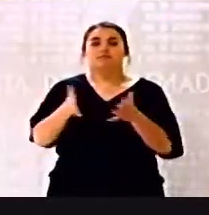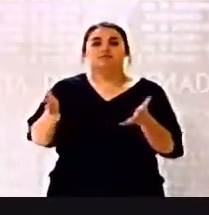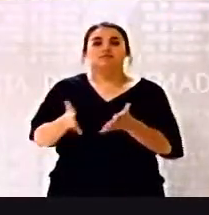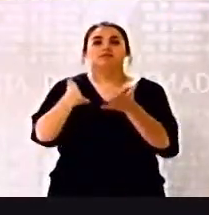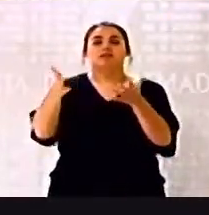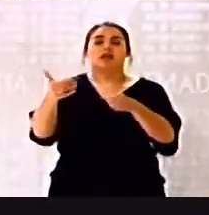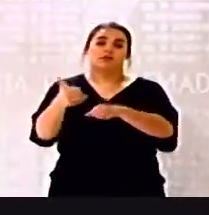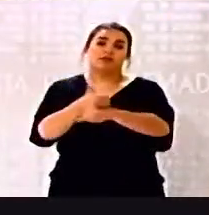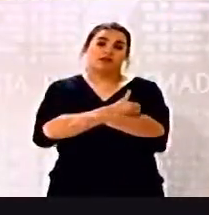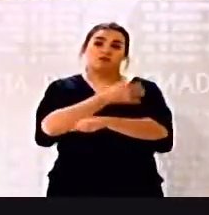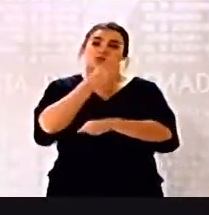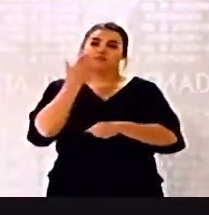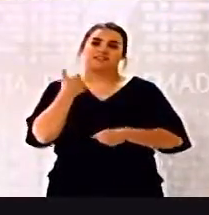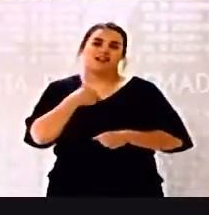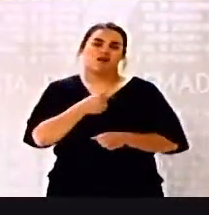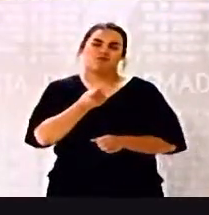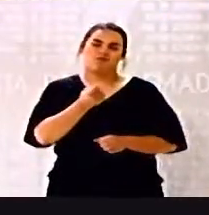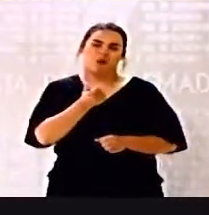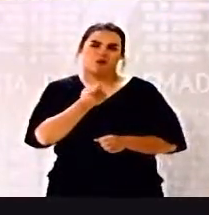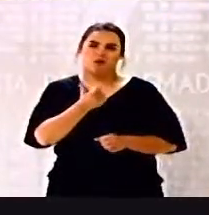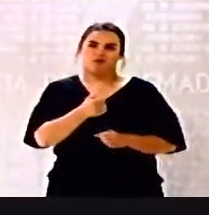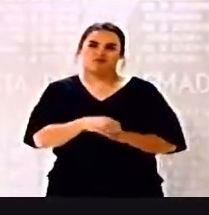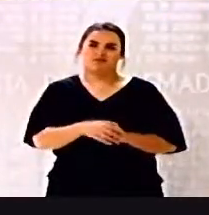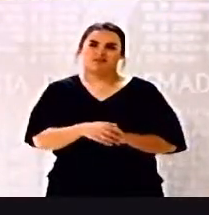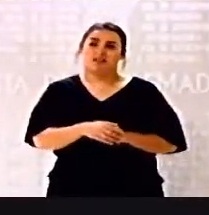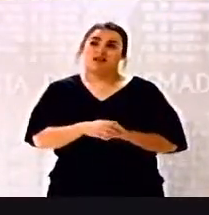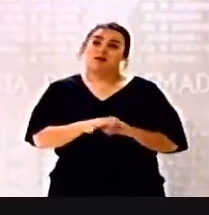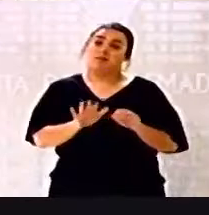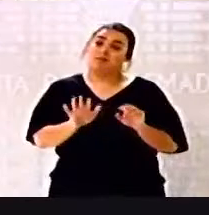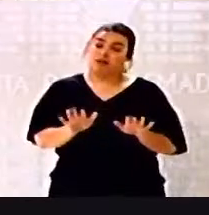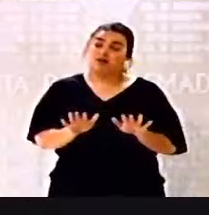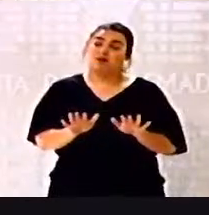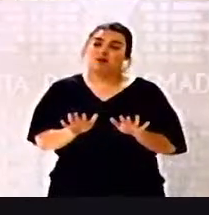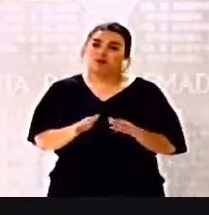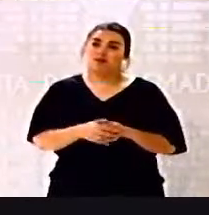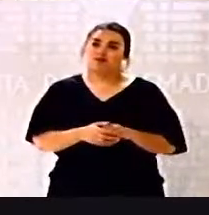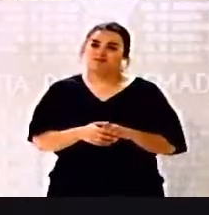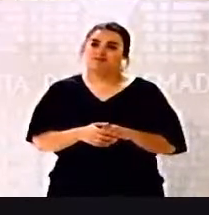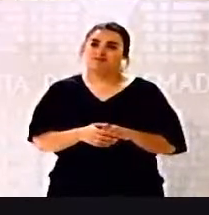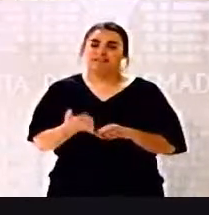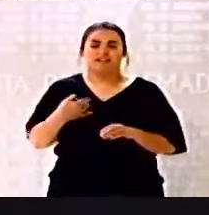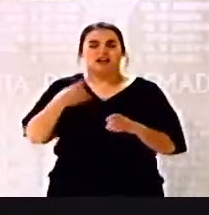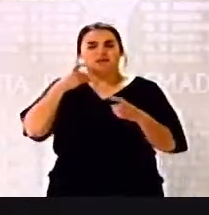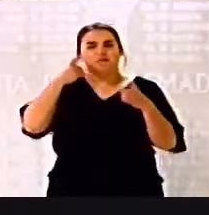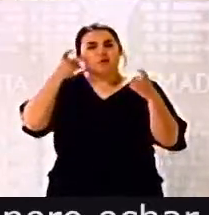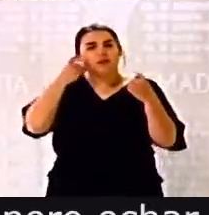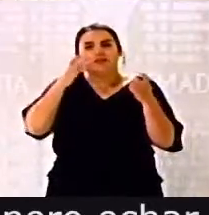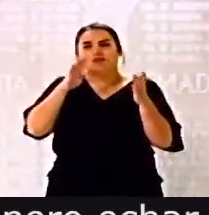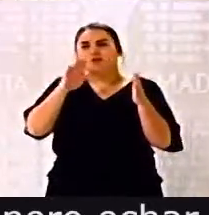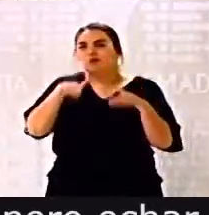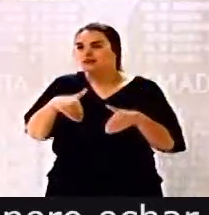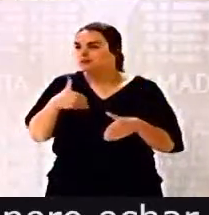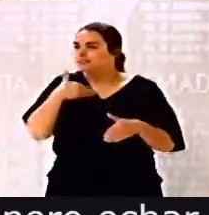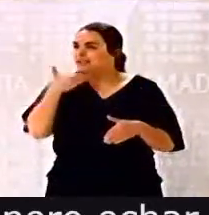ciudadanía, porque ya nos queda menos, pero tenemos que echar los últimos esfuerzos para que esto sea posible.